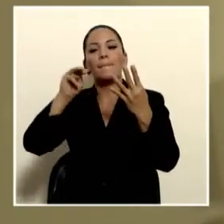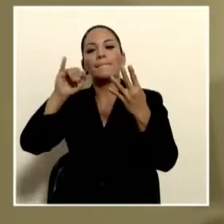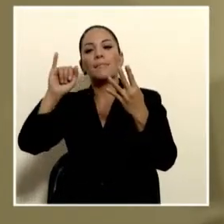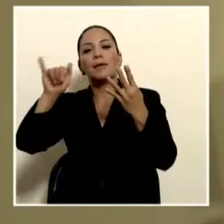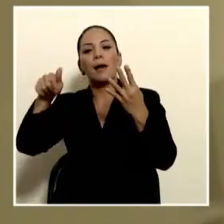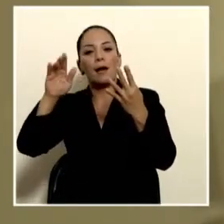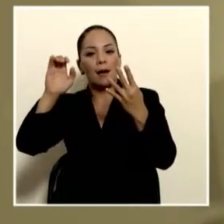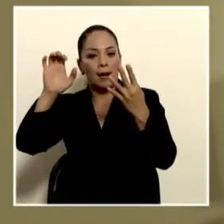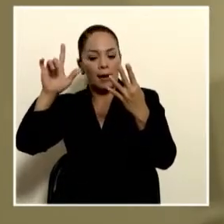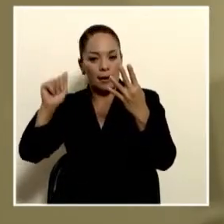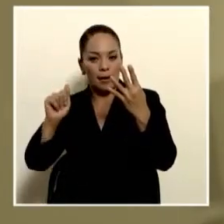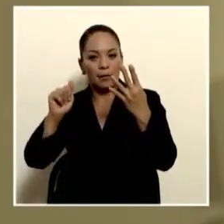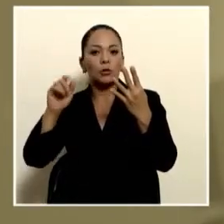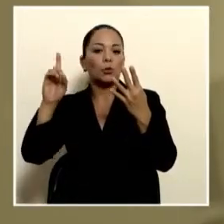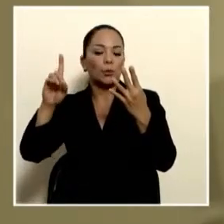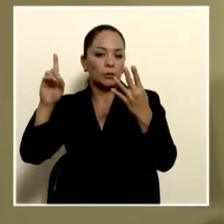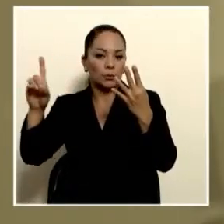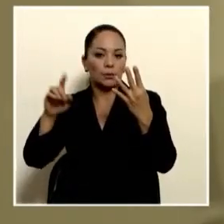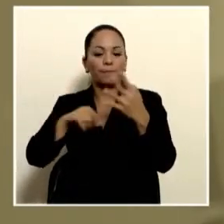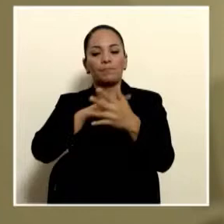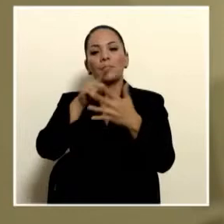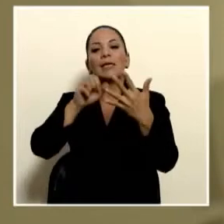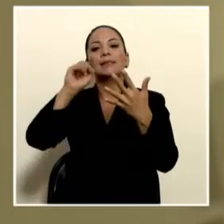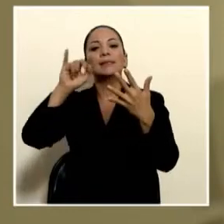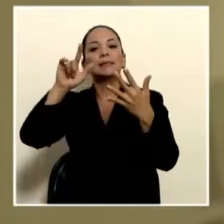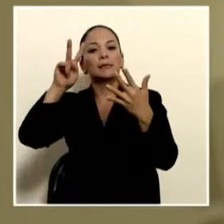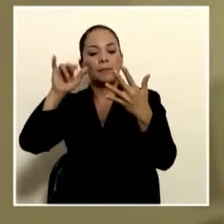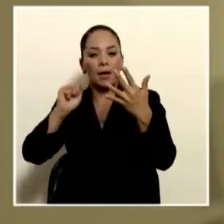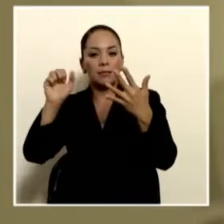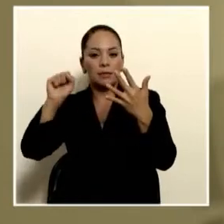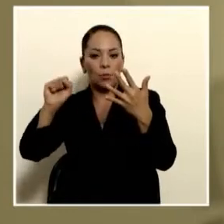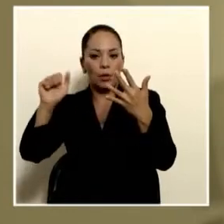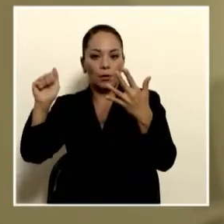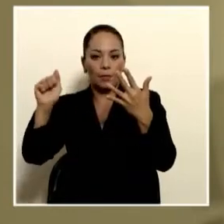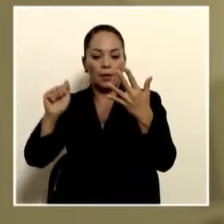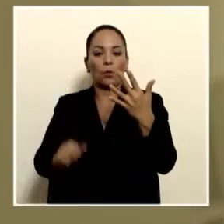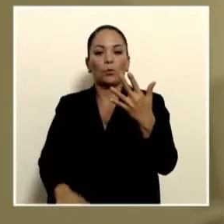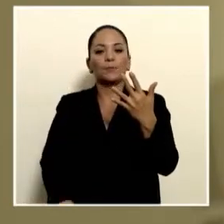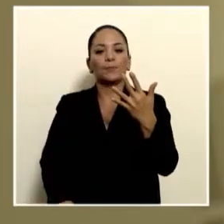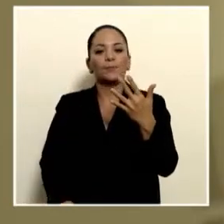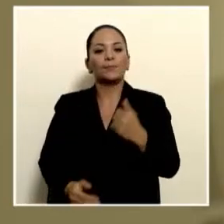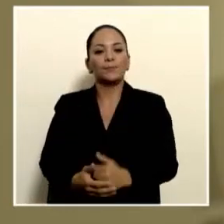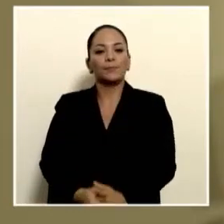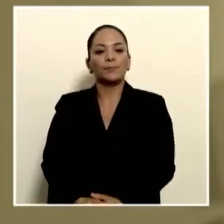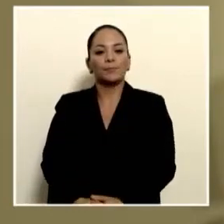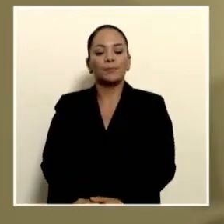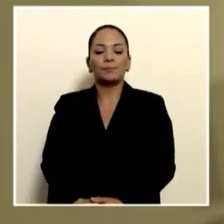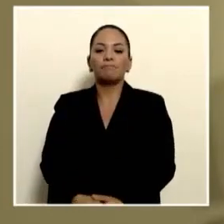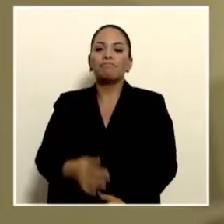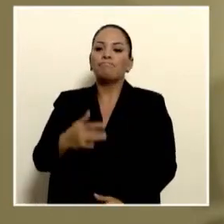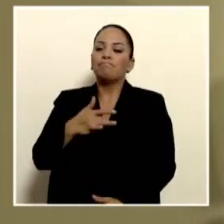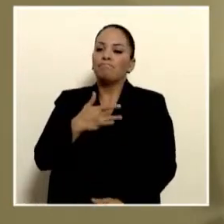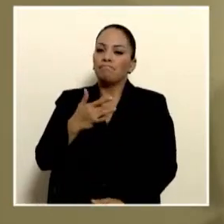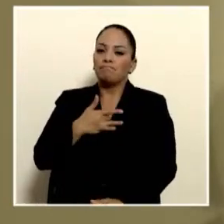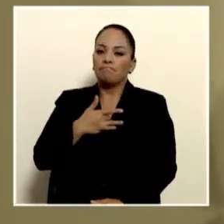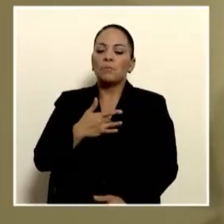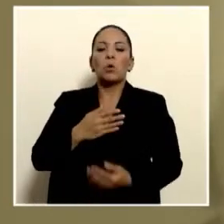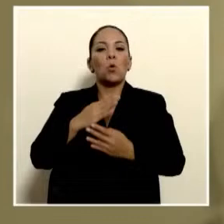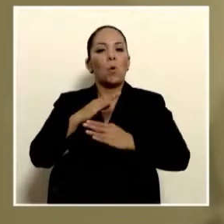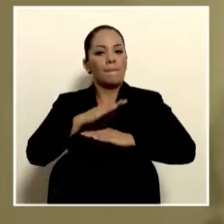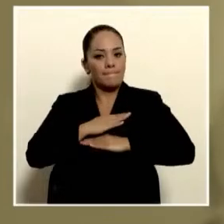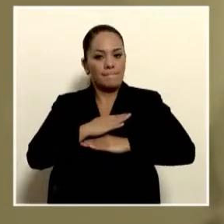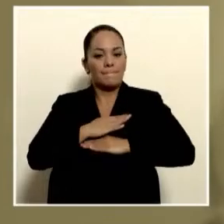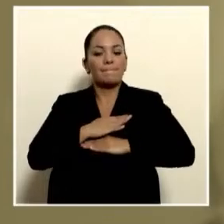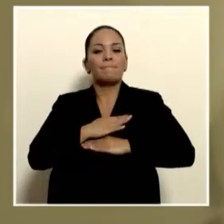Mijaela Dobrinescu y Silvia Saborío Alvarado. Me complace